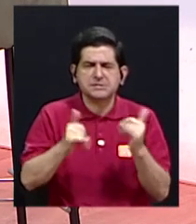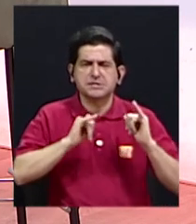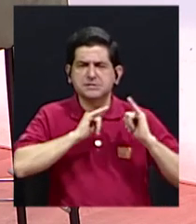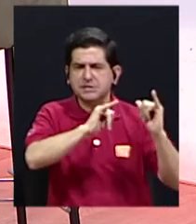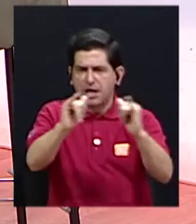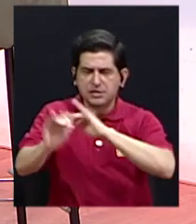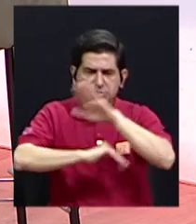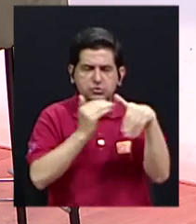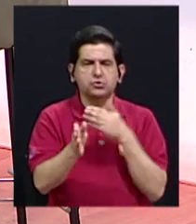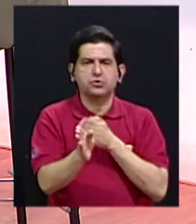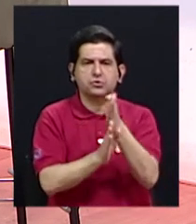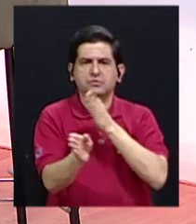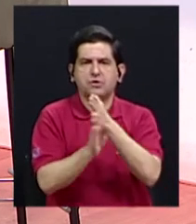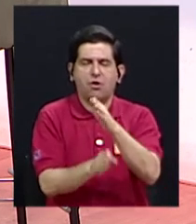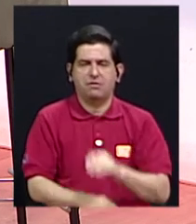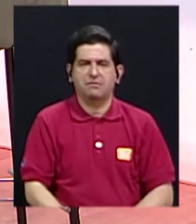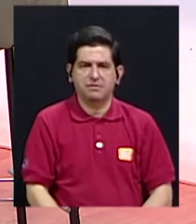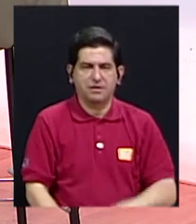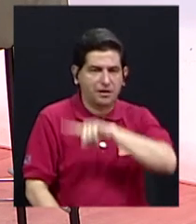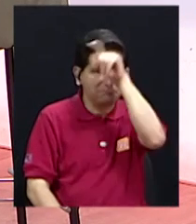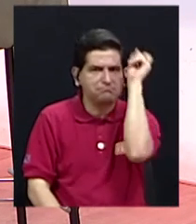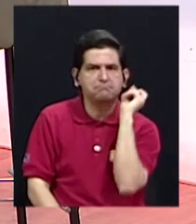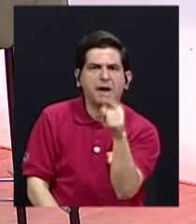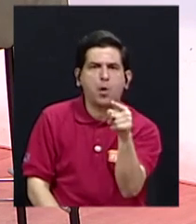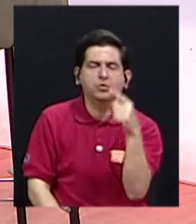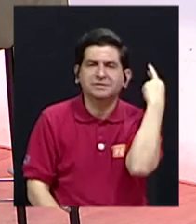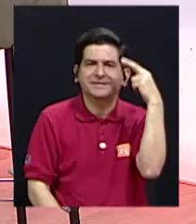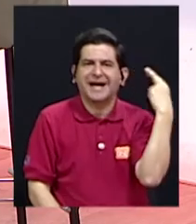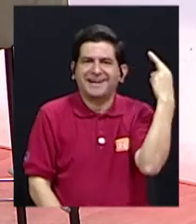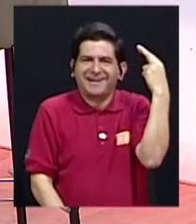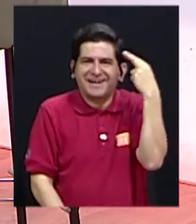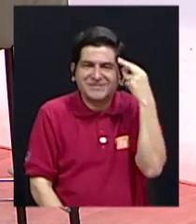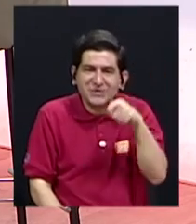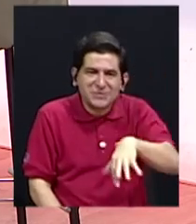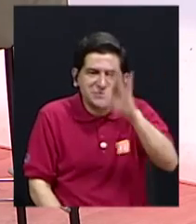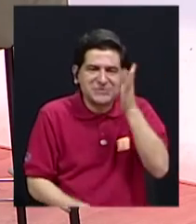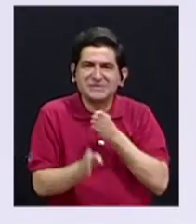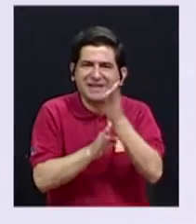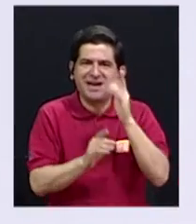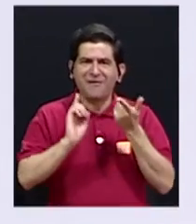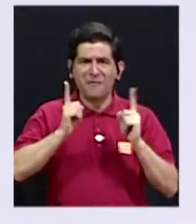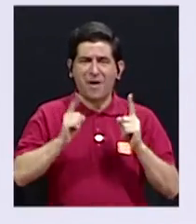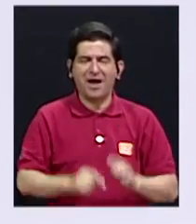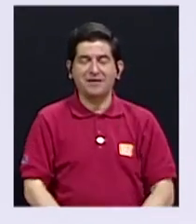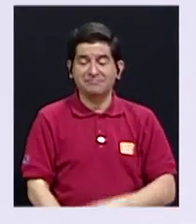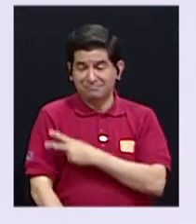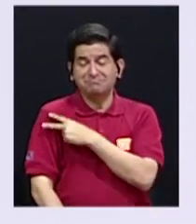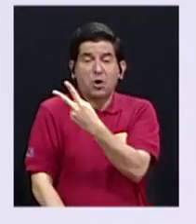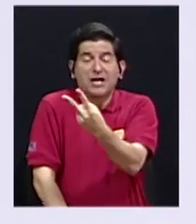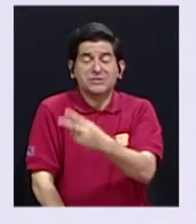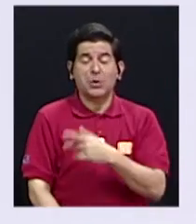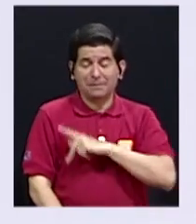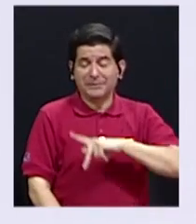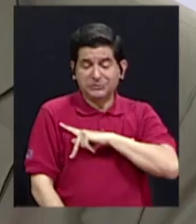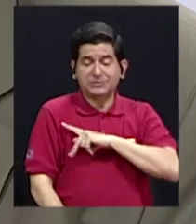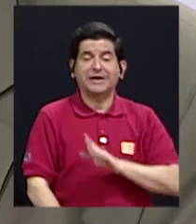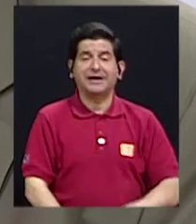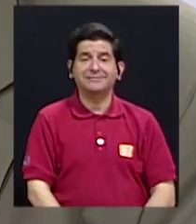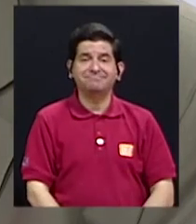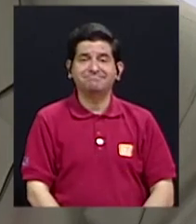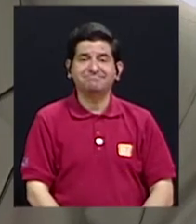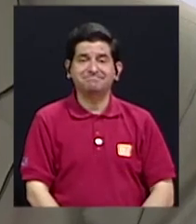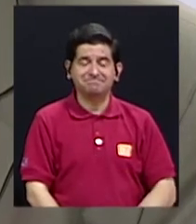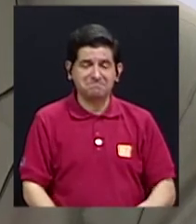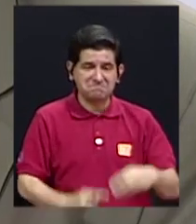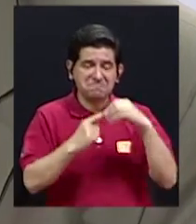todas las carreras es que cuando se les pregunta cuál es la razón por la que usted escogió esta carrera vocación personal es la de la